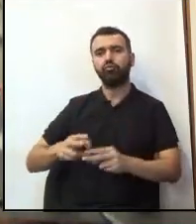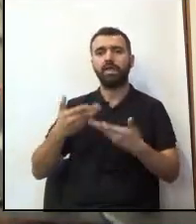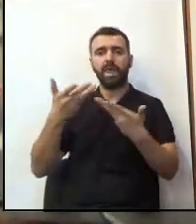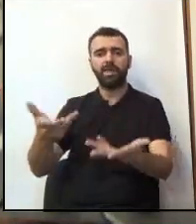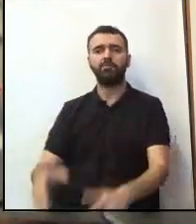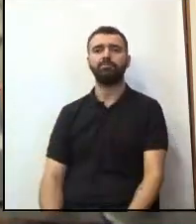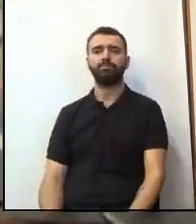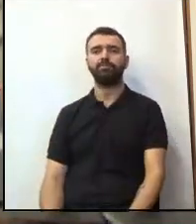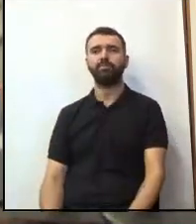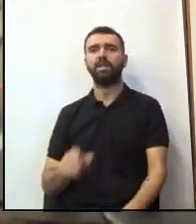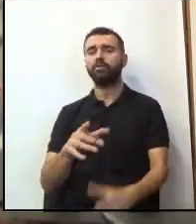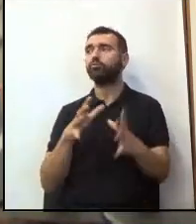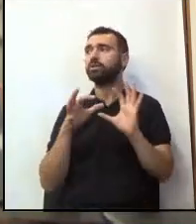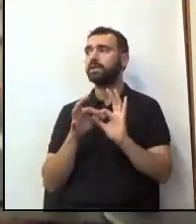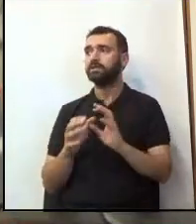Eso, muchas gracias.